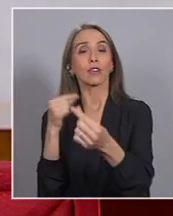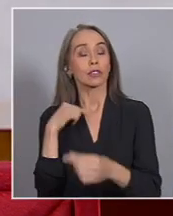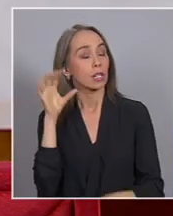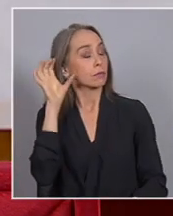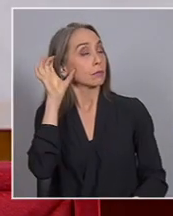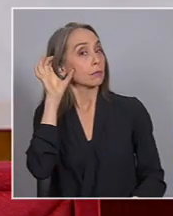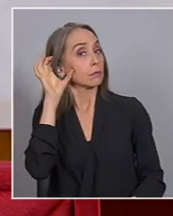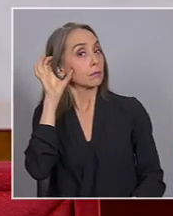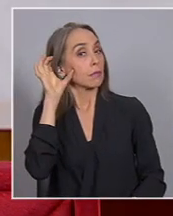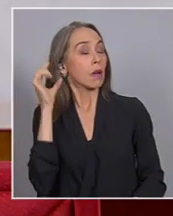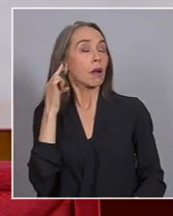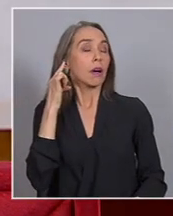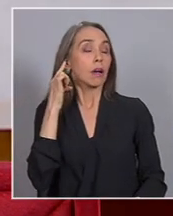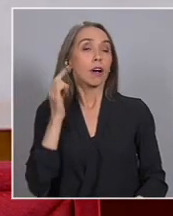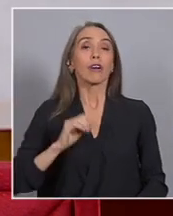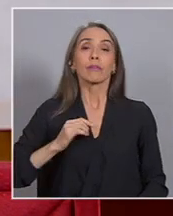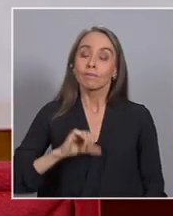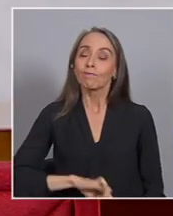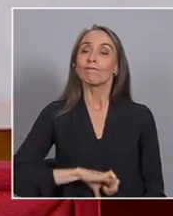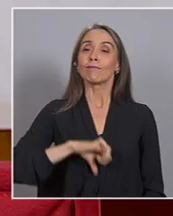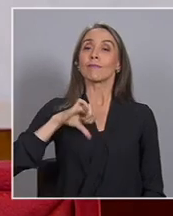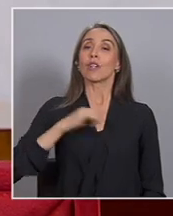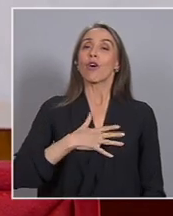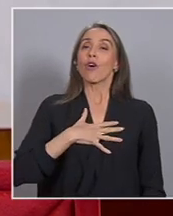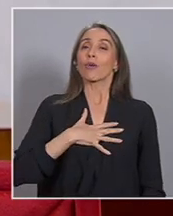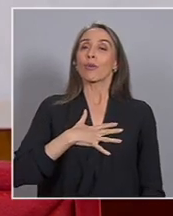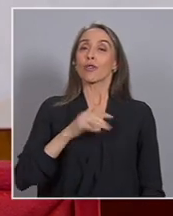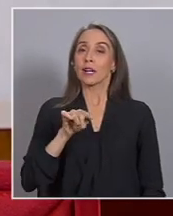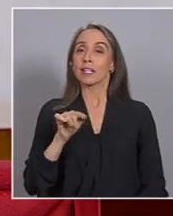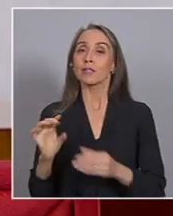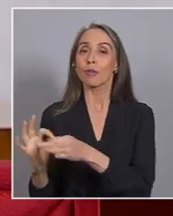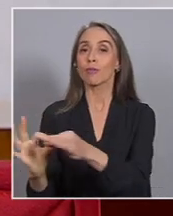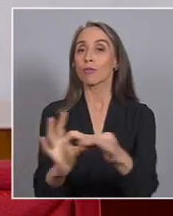sigue llenando de orgullo y creo que eso es algo que nos une.